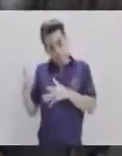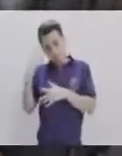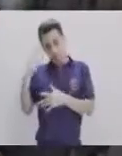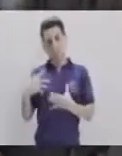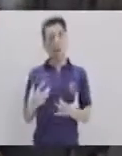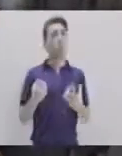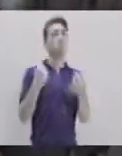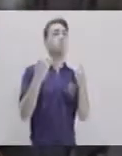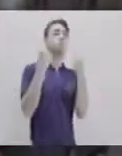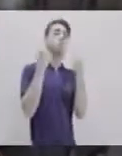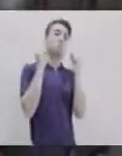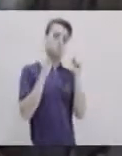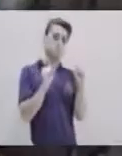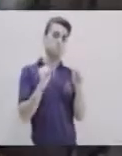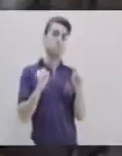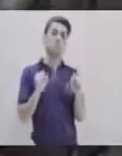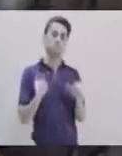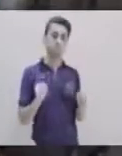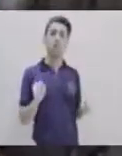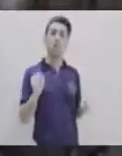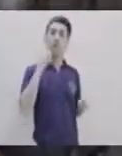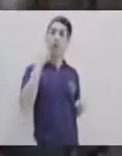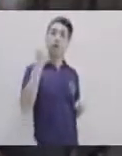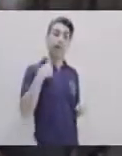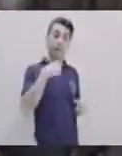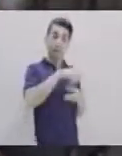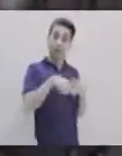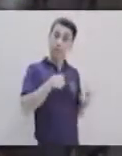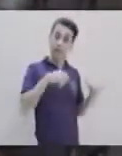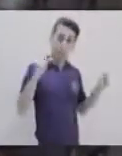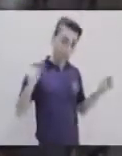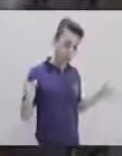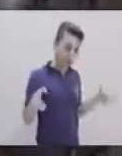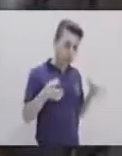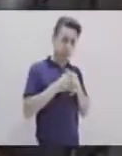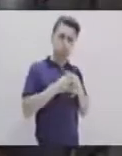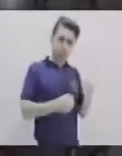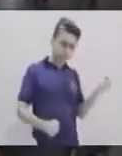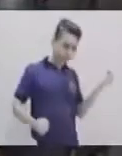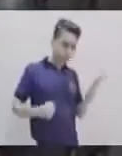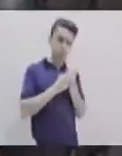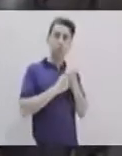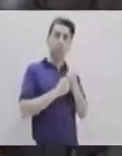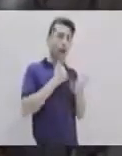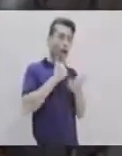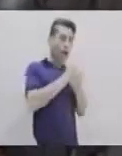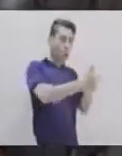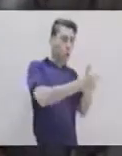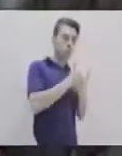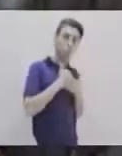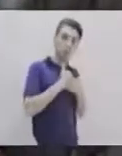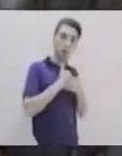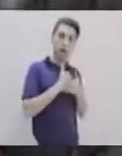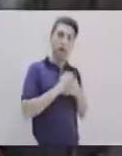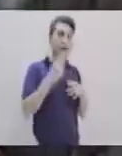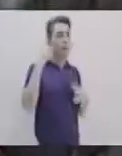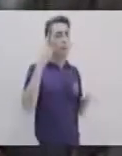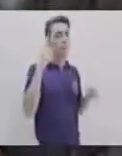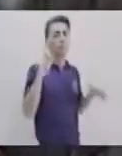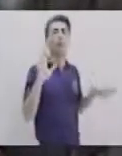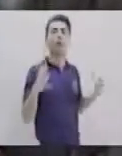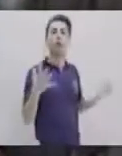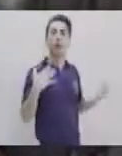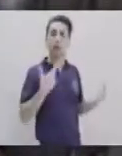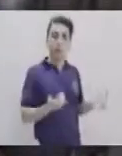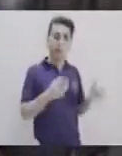es donde nosotros las familias podemos ser familias que podamos aportar el uno con el otro para que